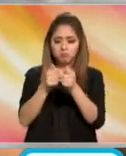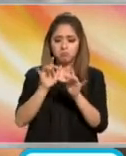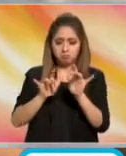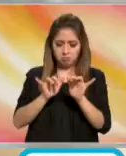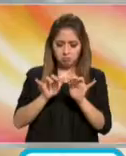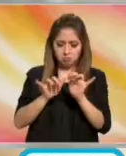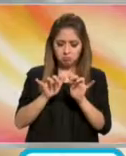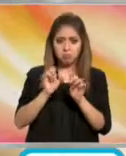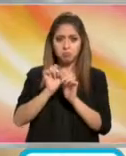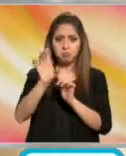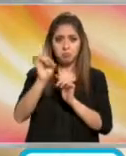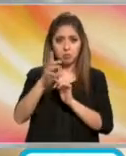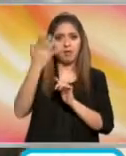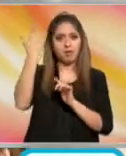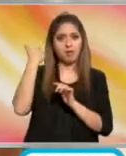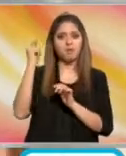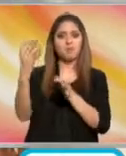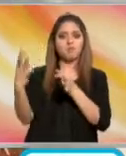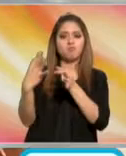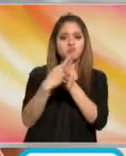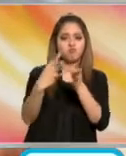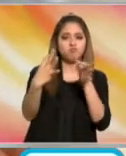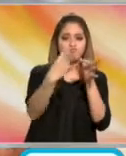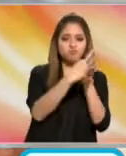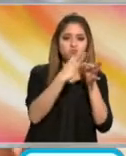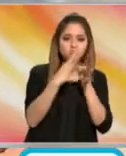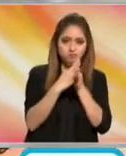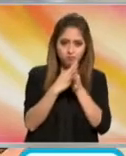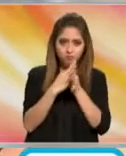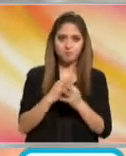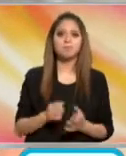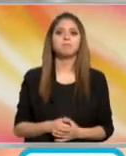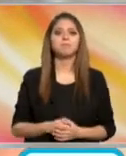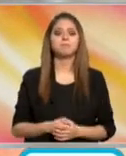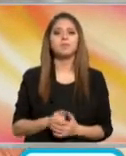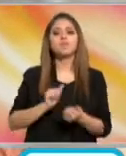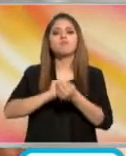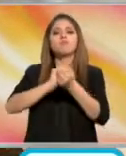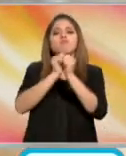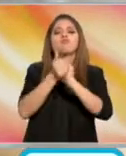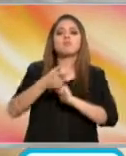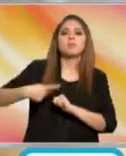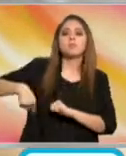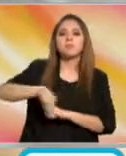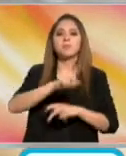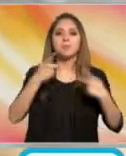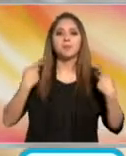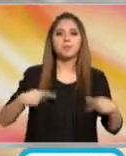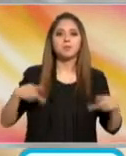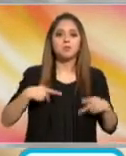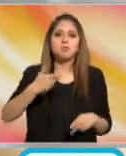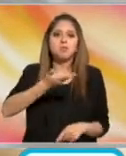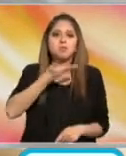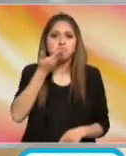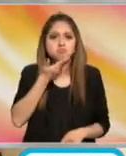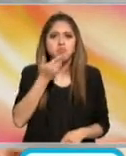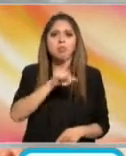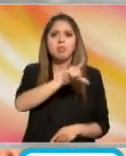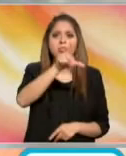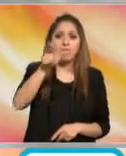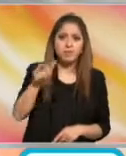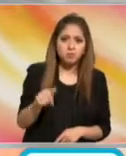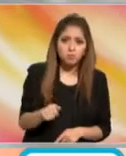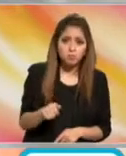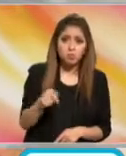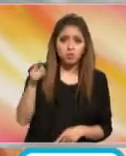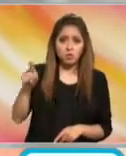que empezamos a entrar en este mundo, nos empezamos a acostumbrar, lo empezamos a adoptar, y ahora